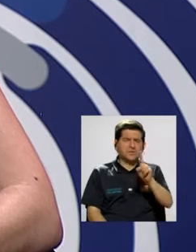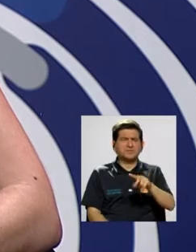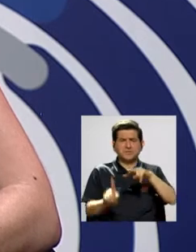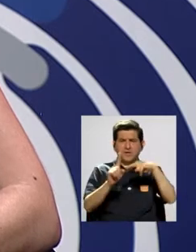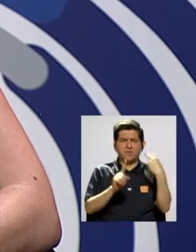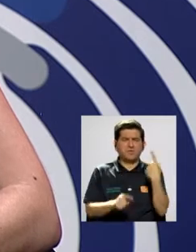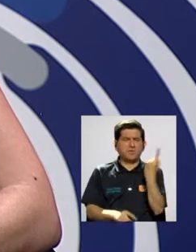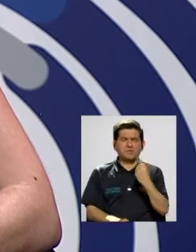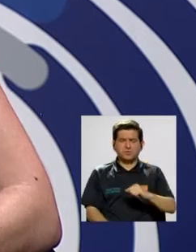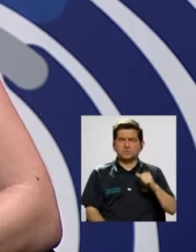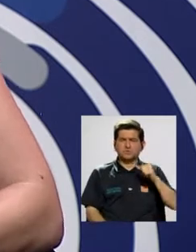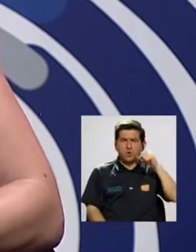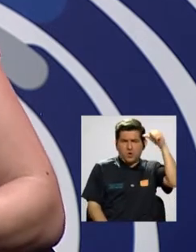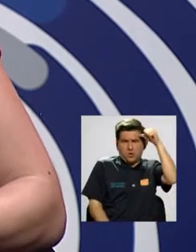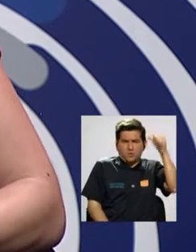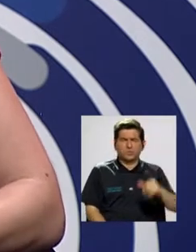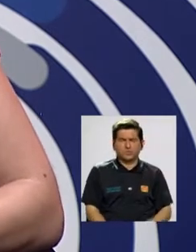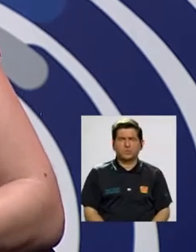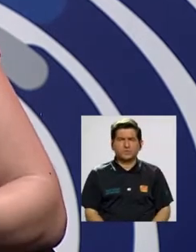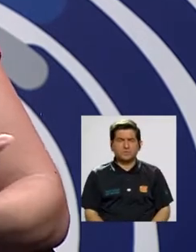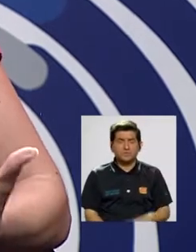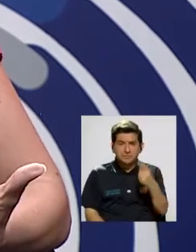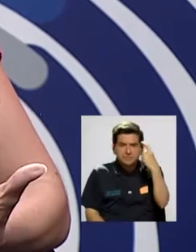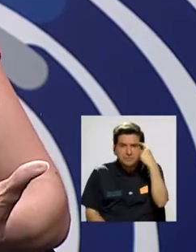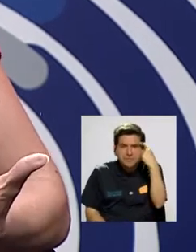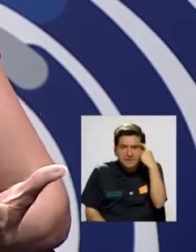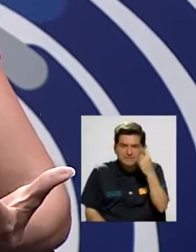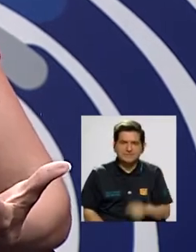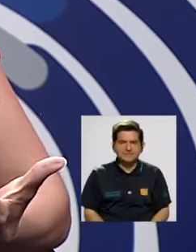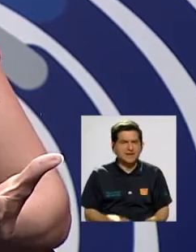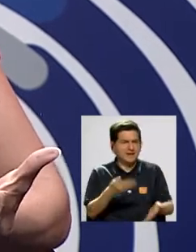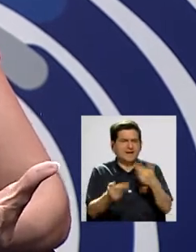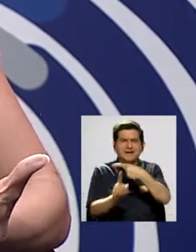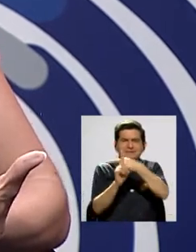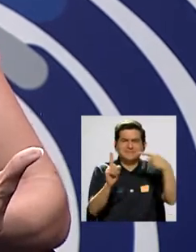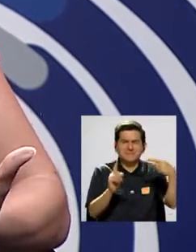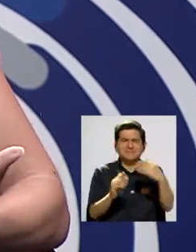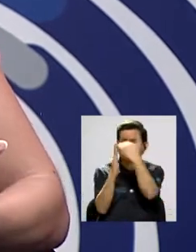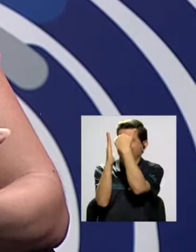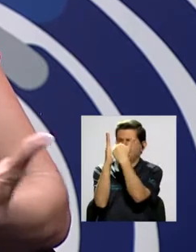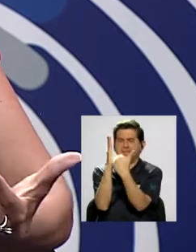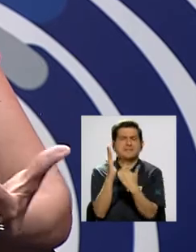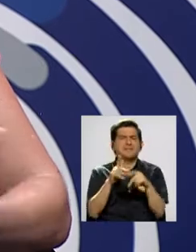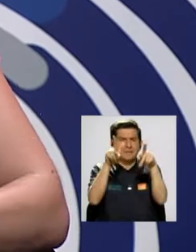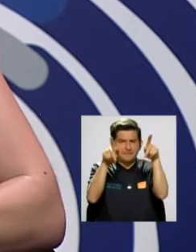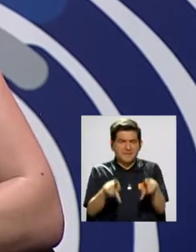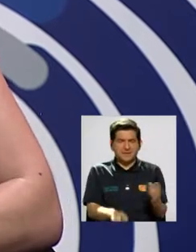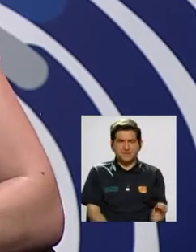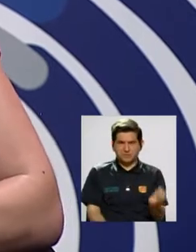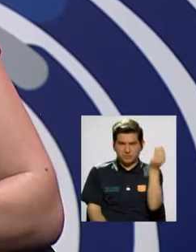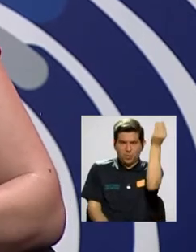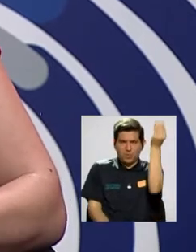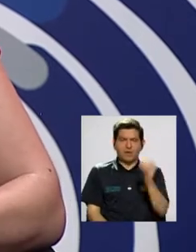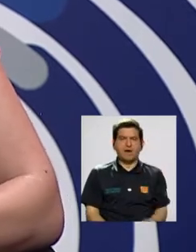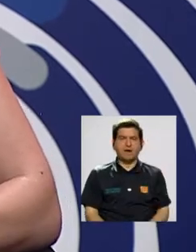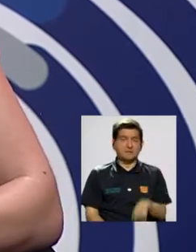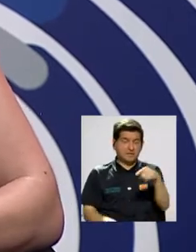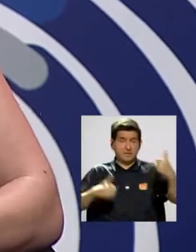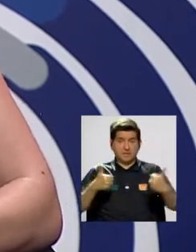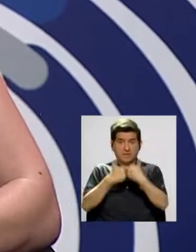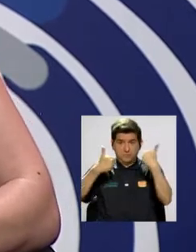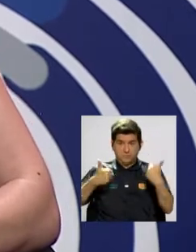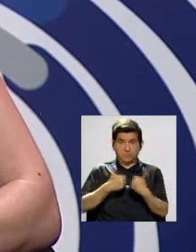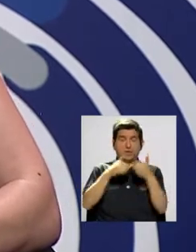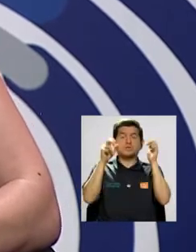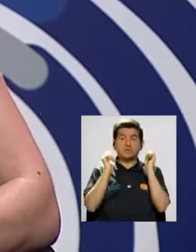adultocéntrica. Creo que el hecho de que haya casi la mitad del padrón que sea gente, digamos, joven, es un desafío, pero es